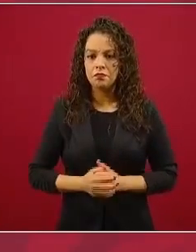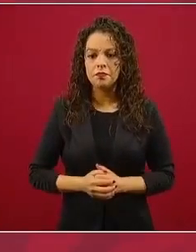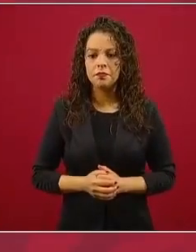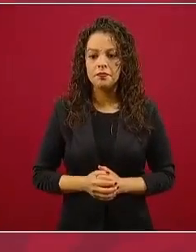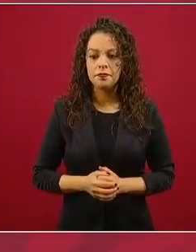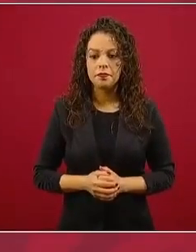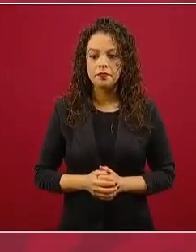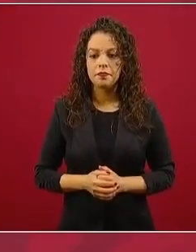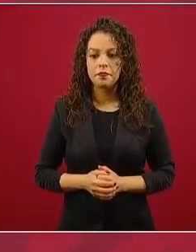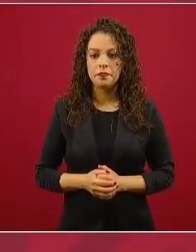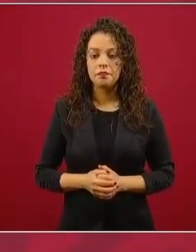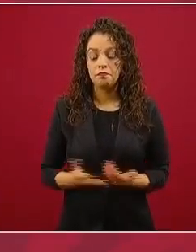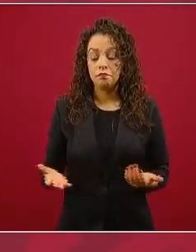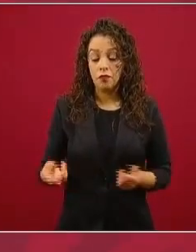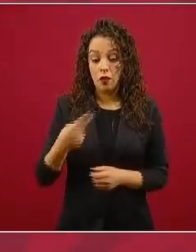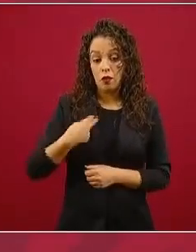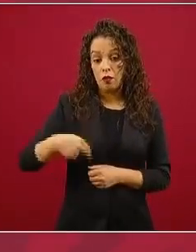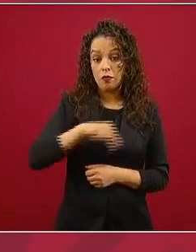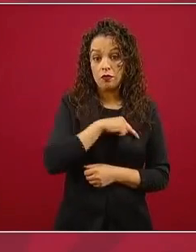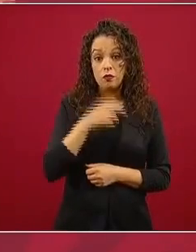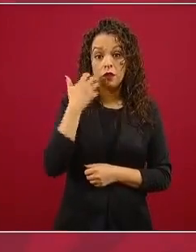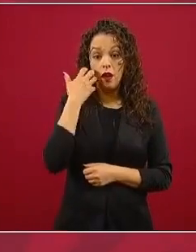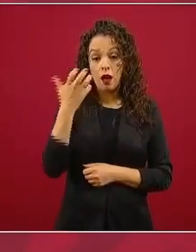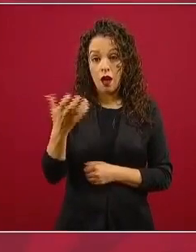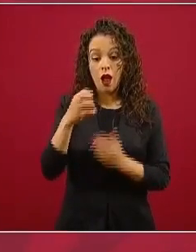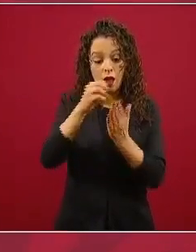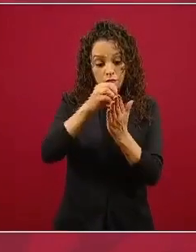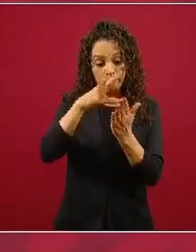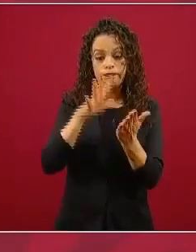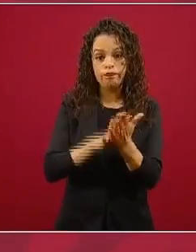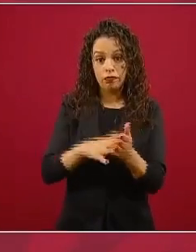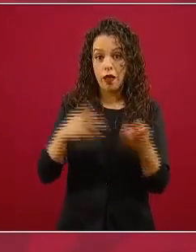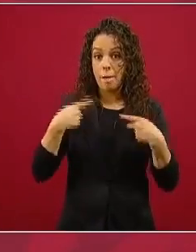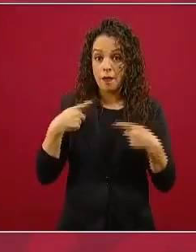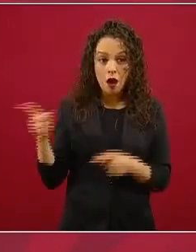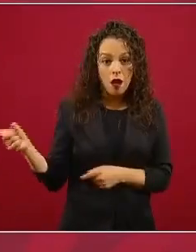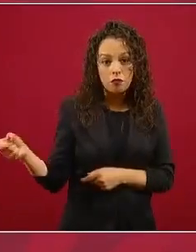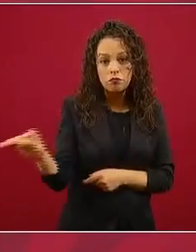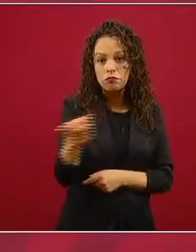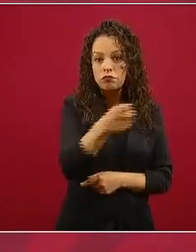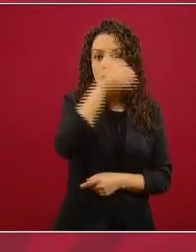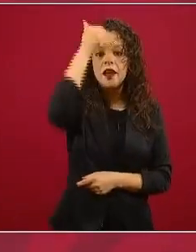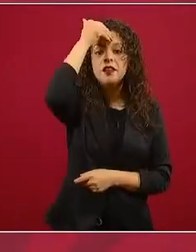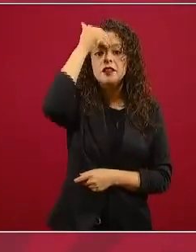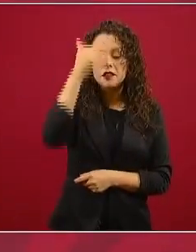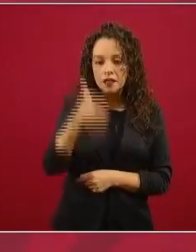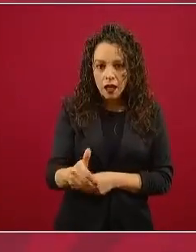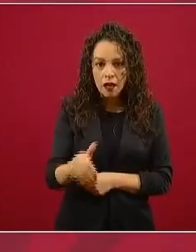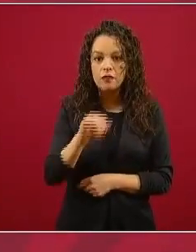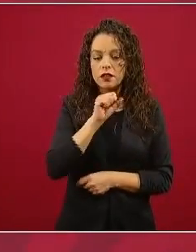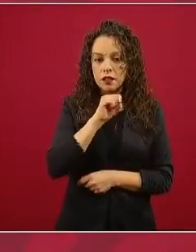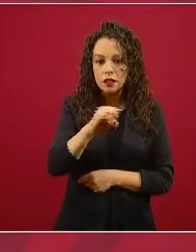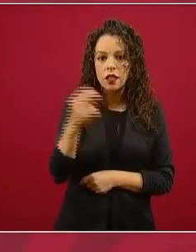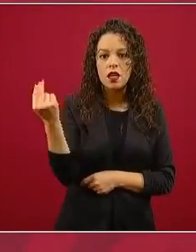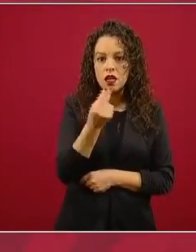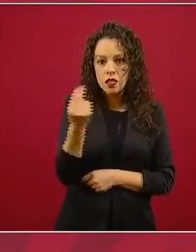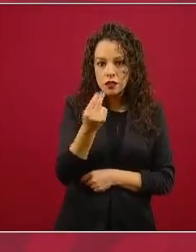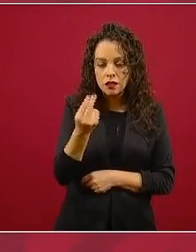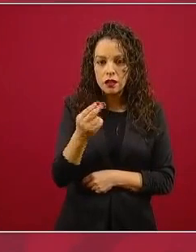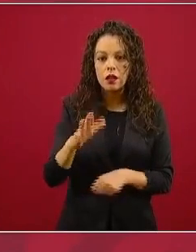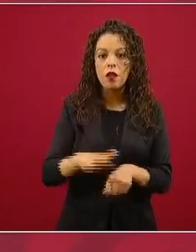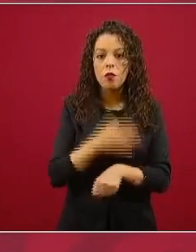ponerlo de manifiesto, que la gente lo sepa, porque se engañó durante mucho tiempo al